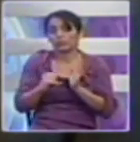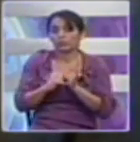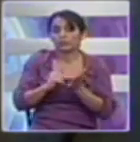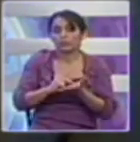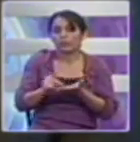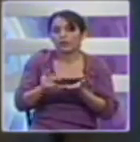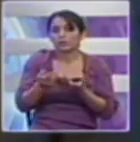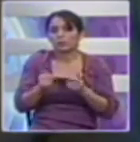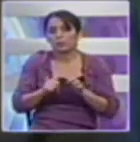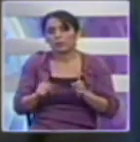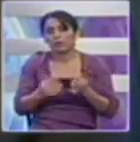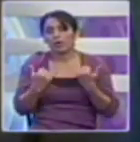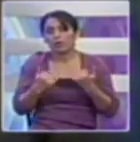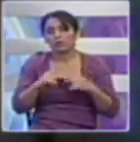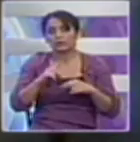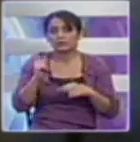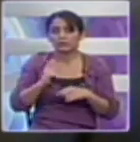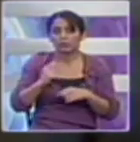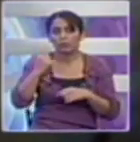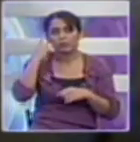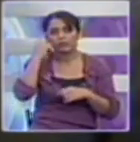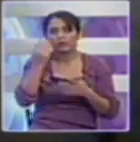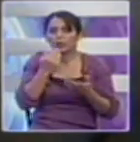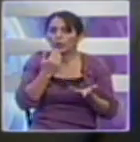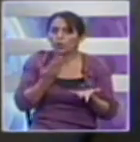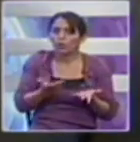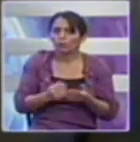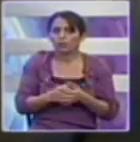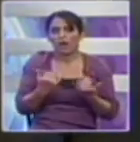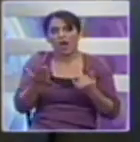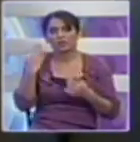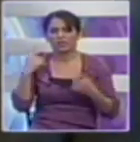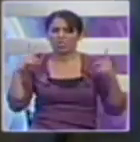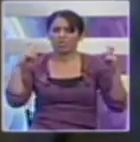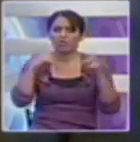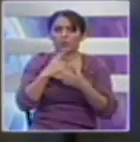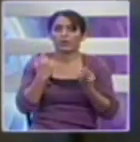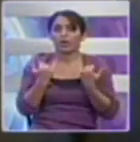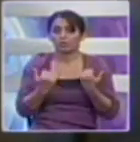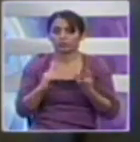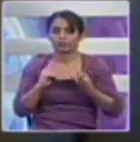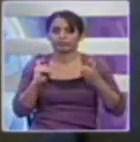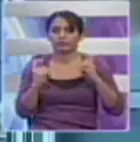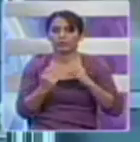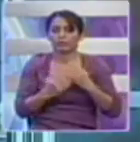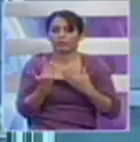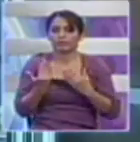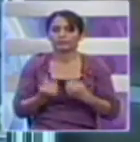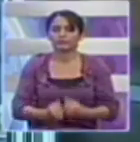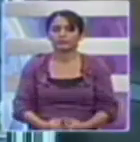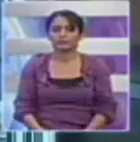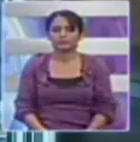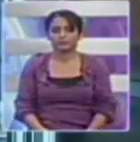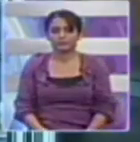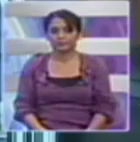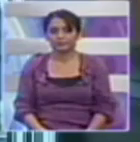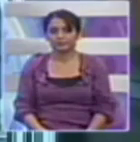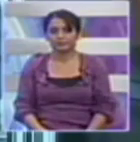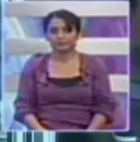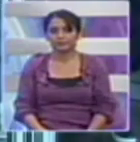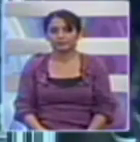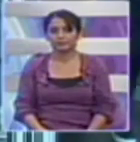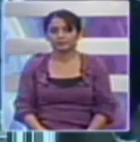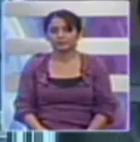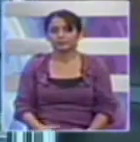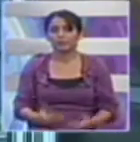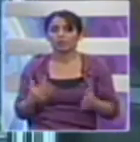pero el cálculo mismo era medio complejo, ahora se hace totalmente simplificado. En la oposición están de acuerdo